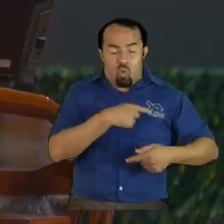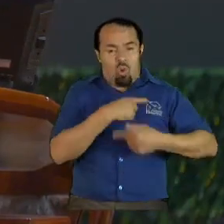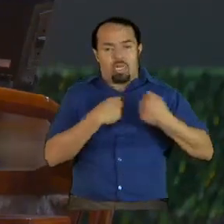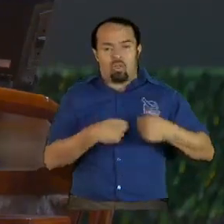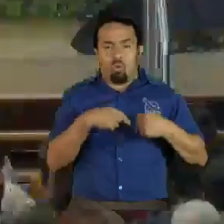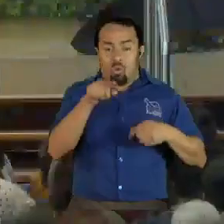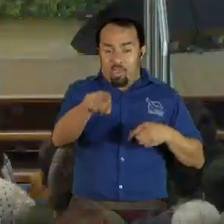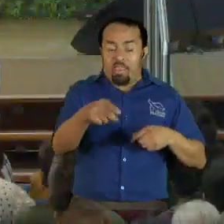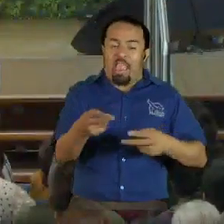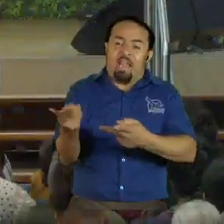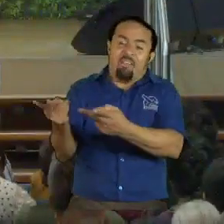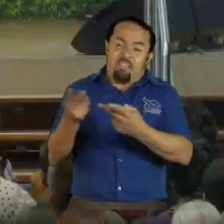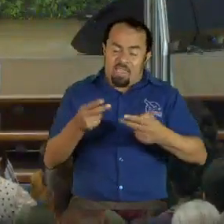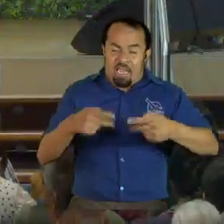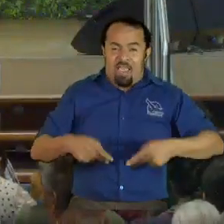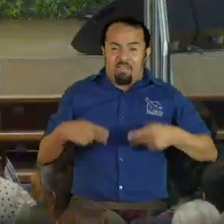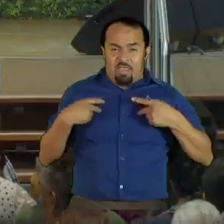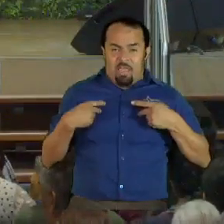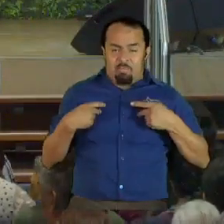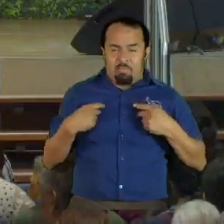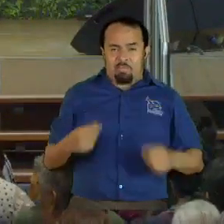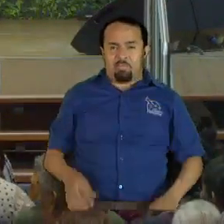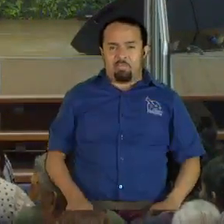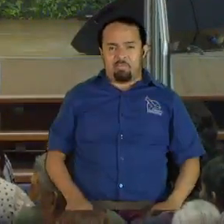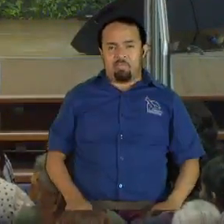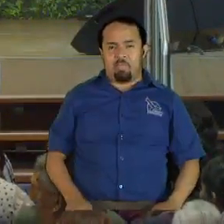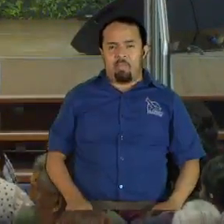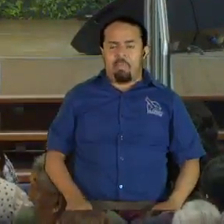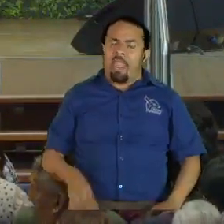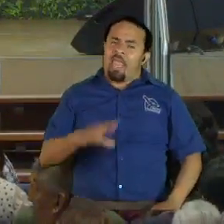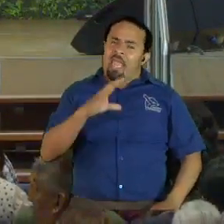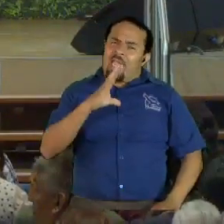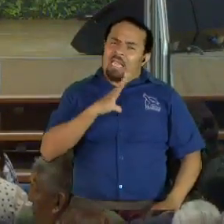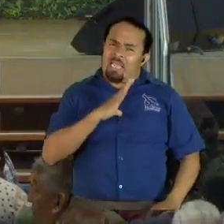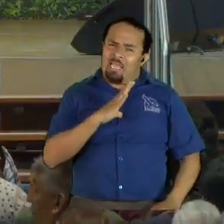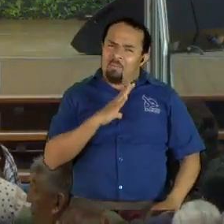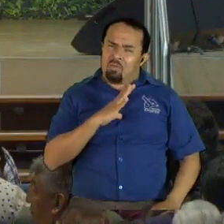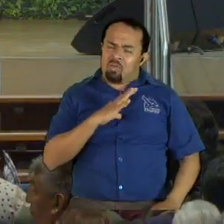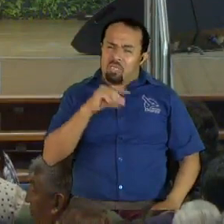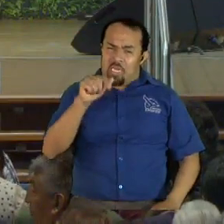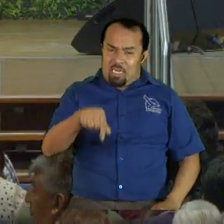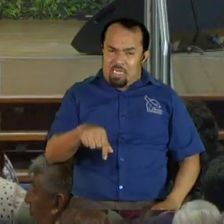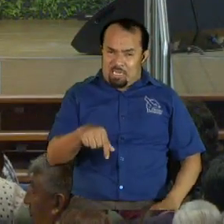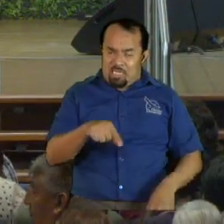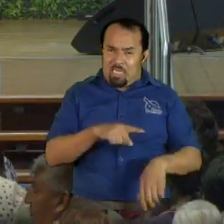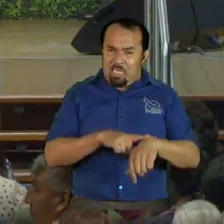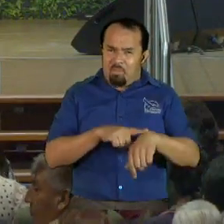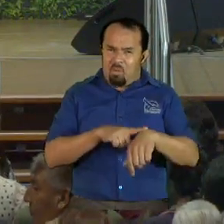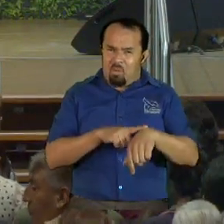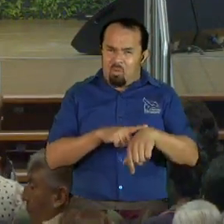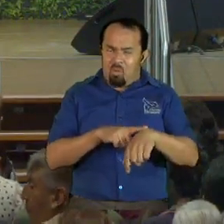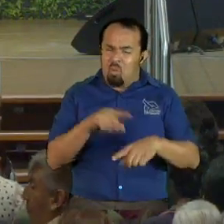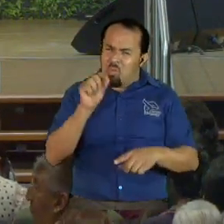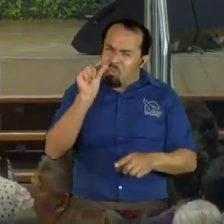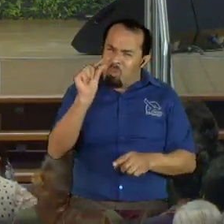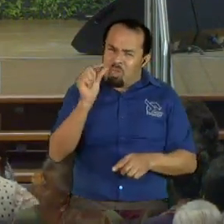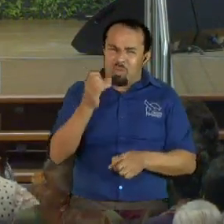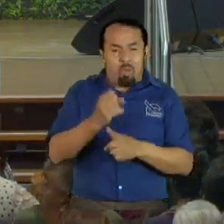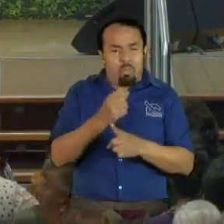vida, ¿verdad? Ahora, tenemos en esta situación un poquito de